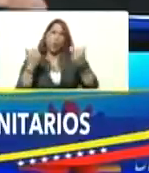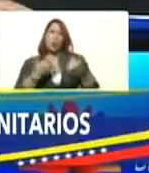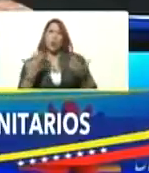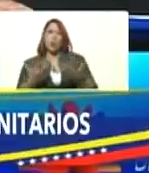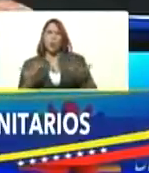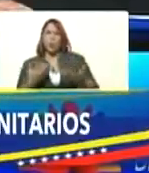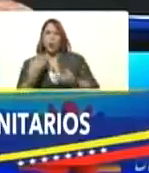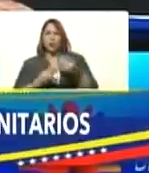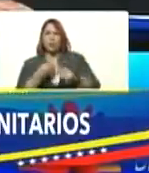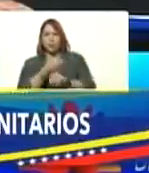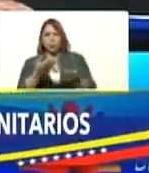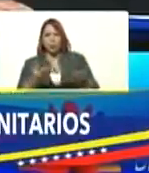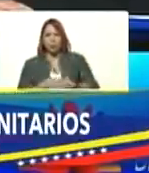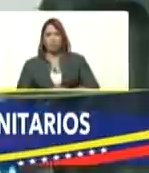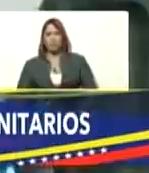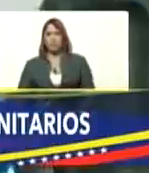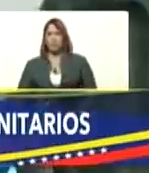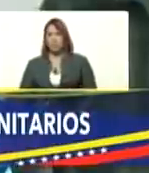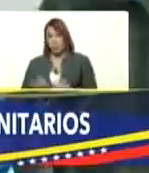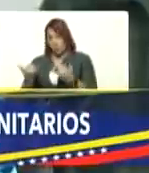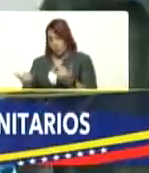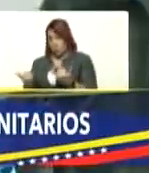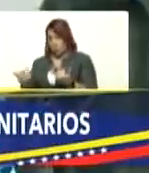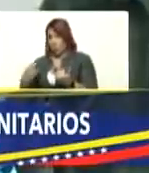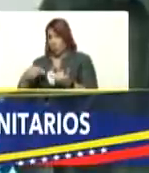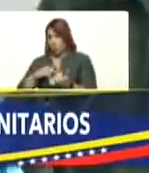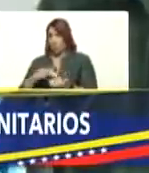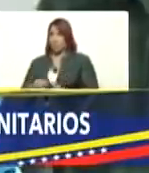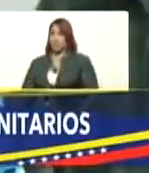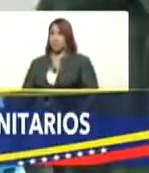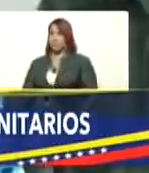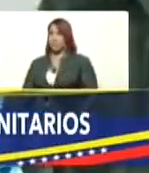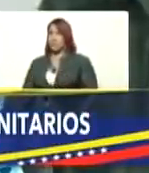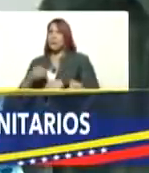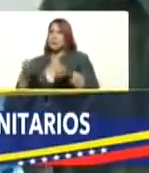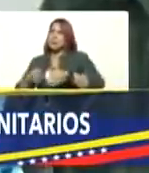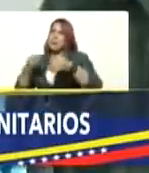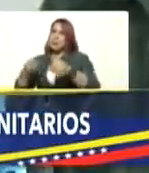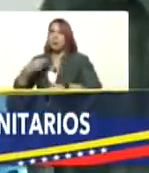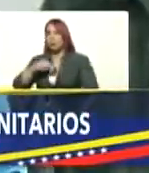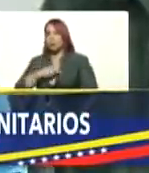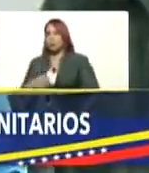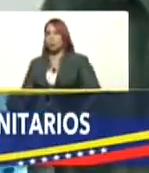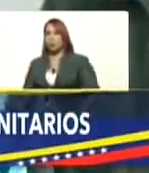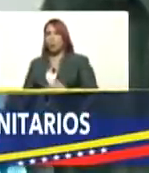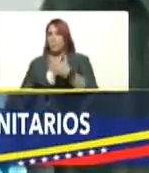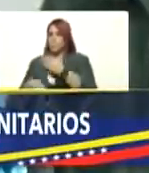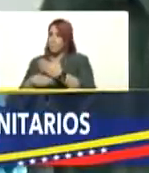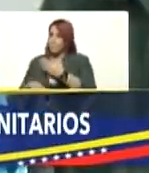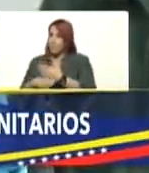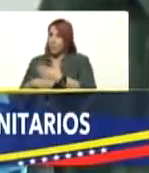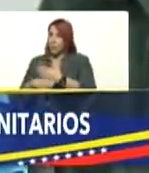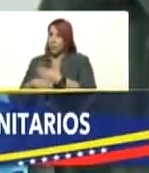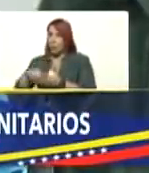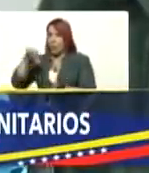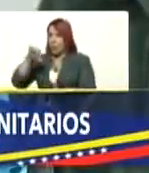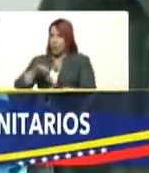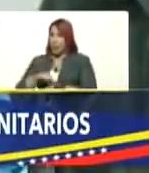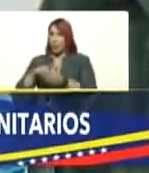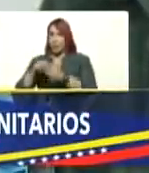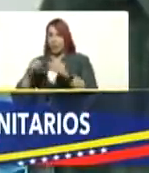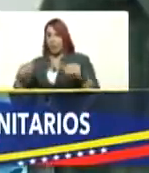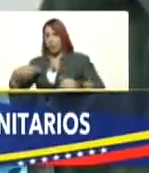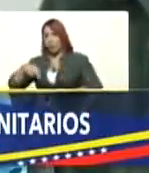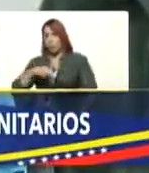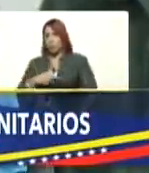ustedes en los ejes territoriales? En este momento, mi comandante, cada vez que nosotros vamos a un eje territorial, recibimos,